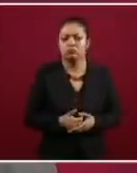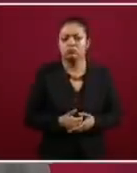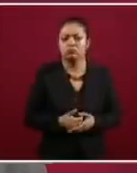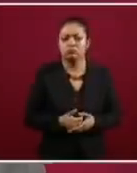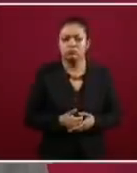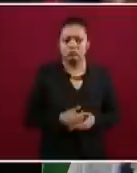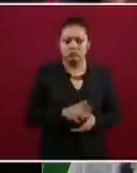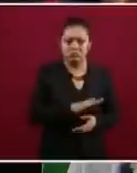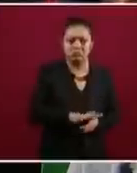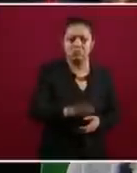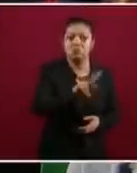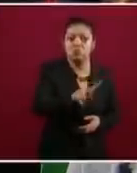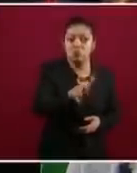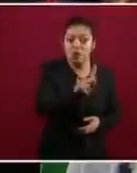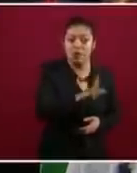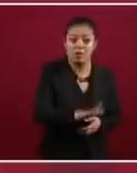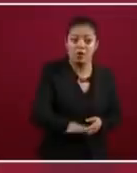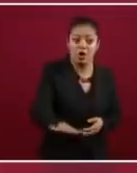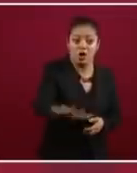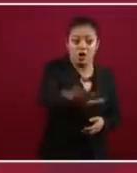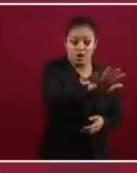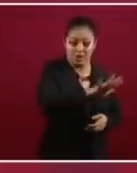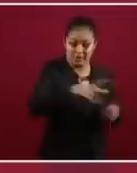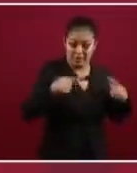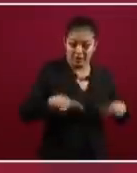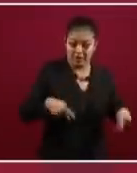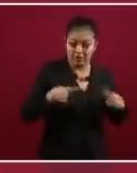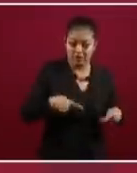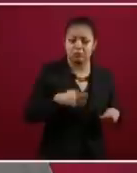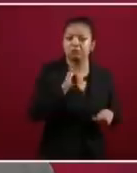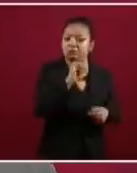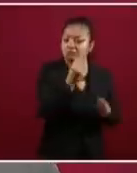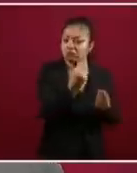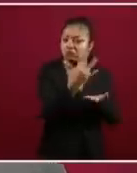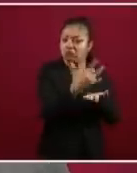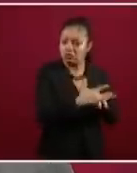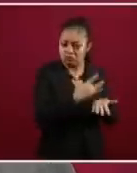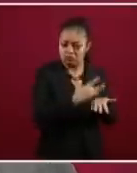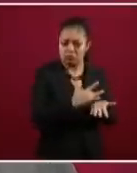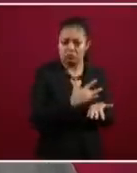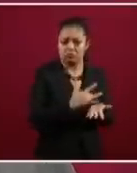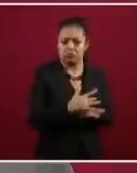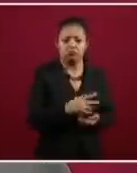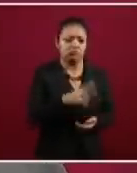El pueblo me está ayudando y les agradezco